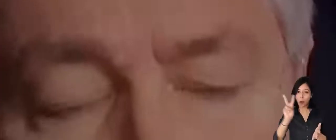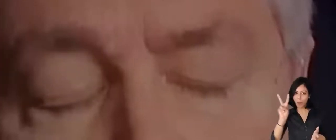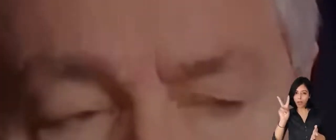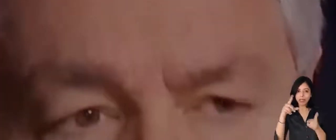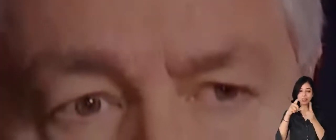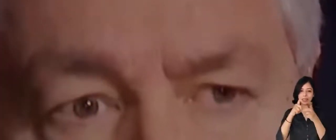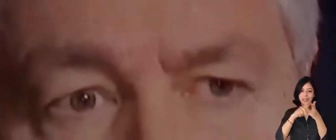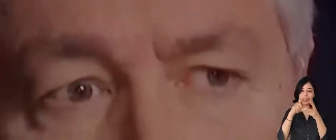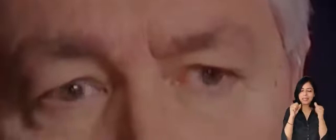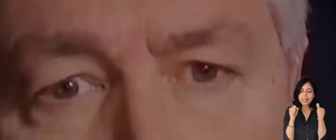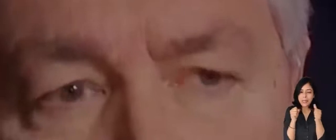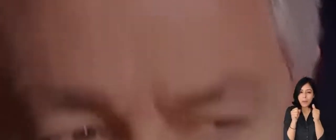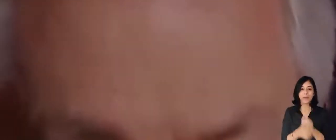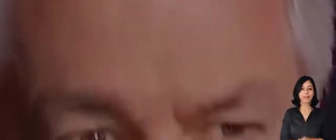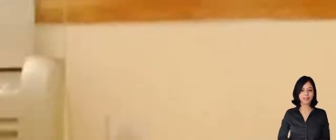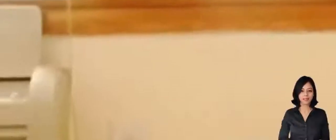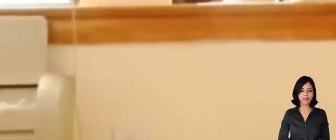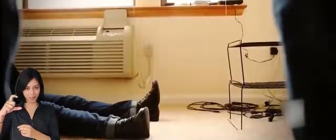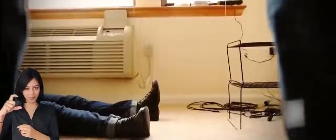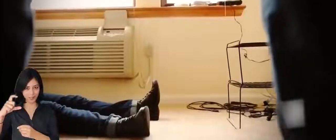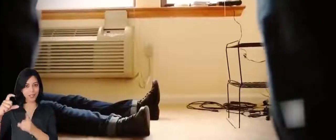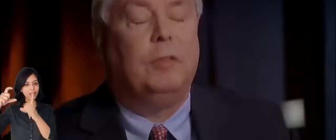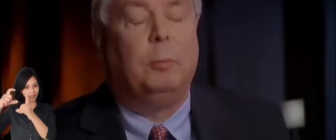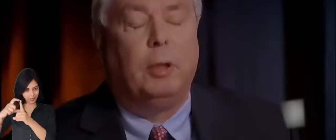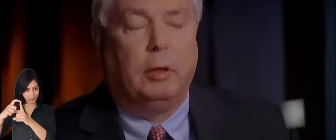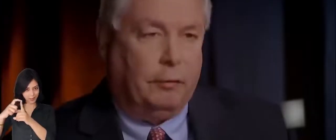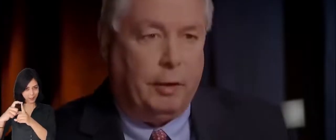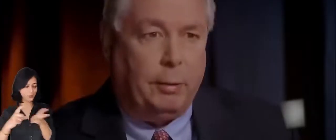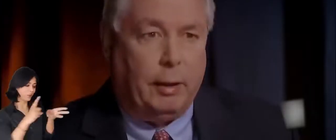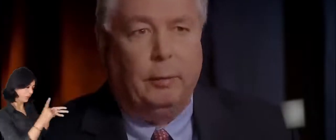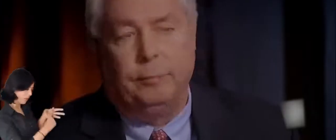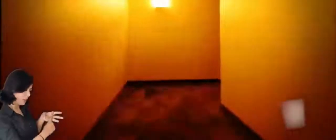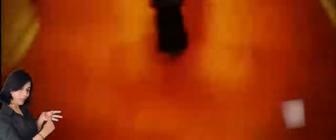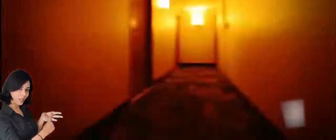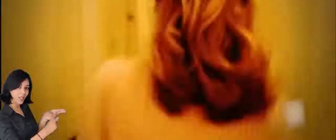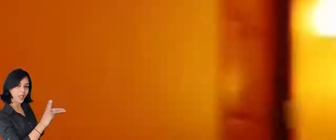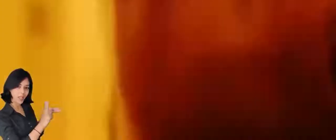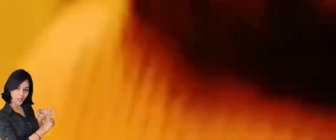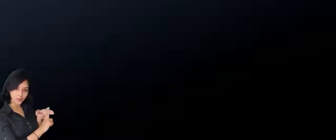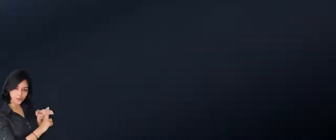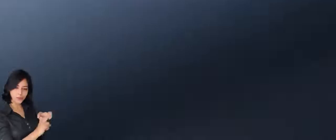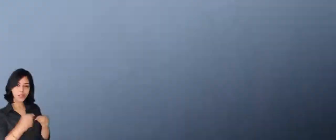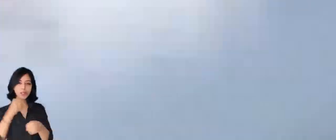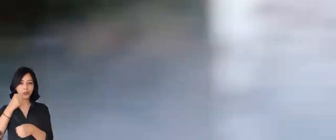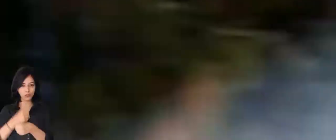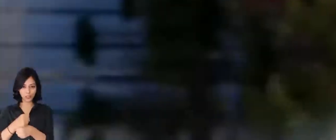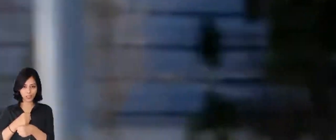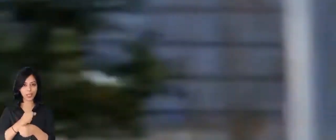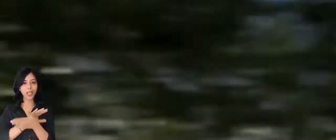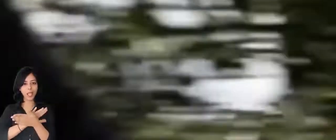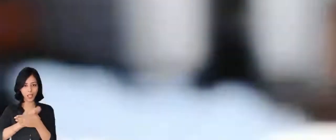Alguien más fuerte que ella la había matado. Y ella no había podido resistirse. El motivo del